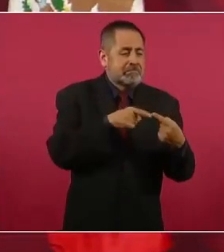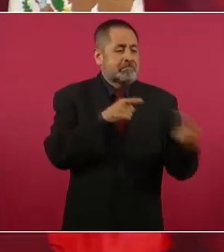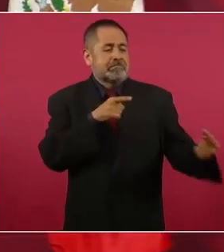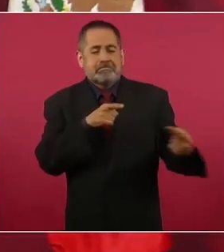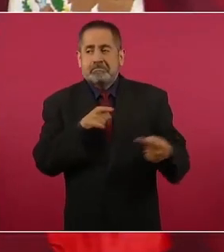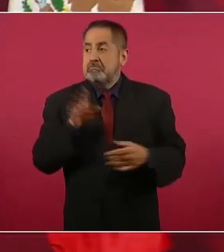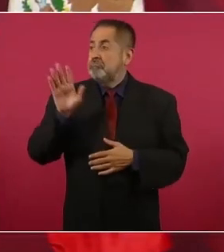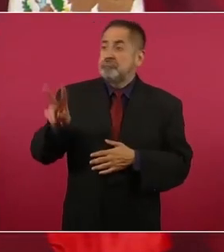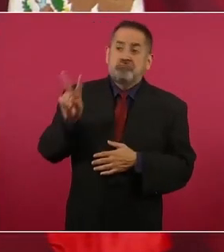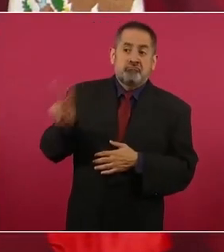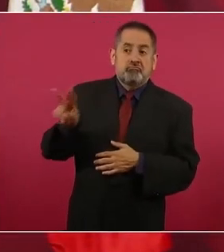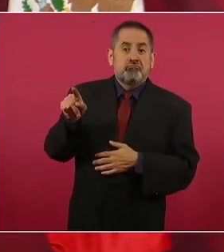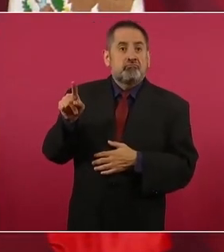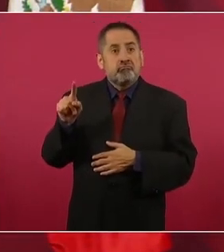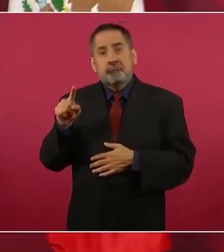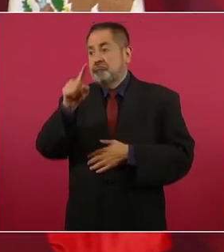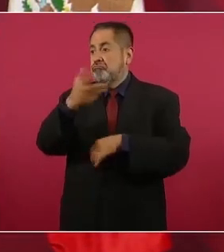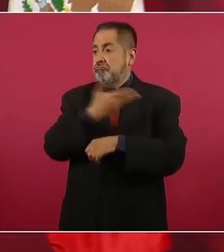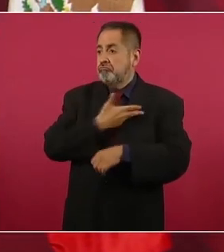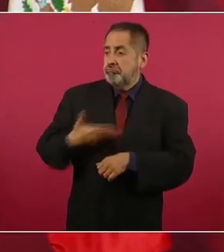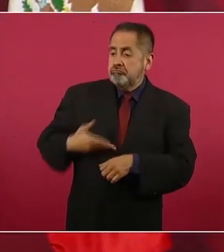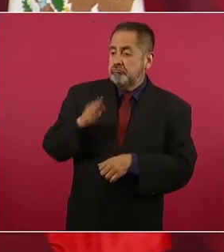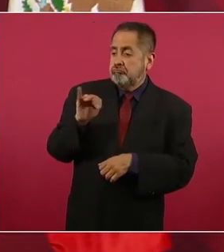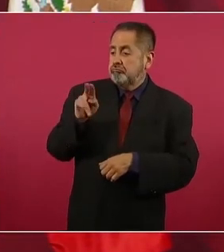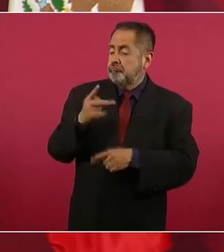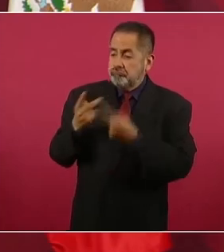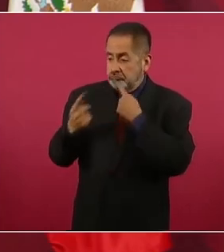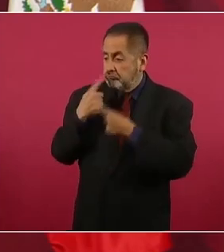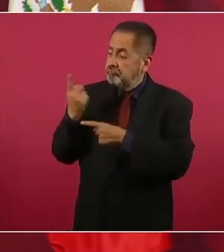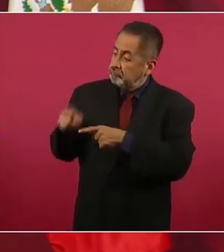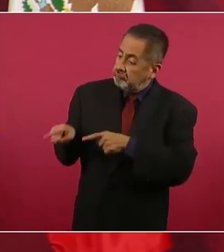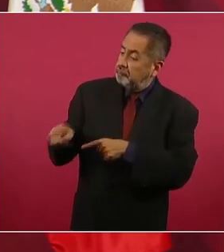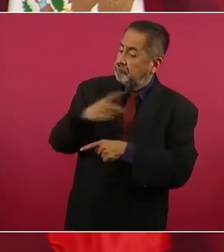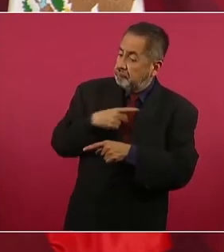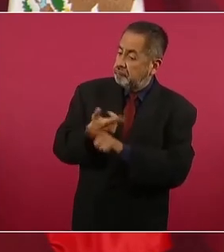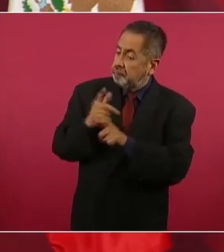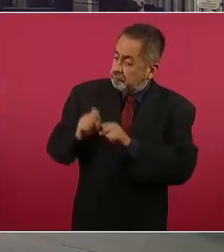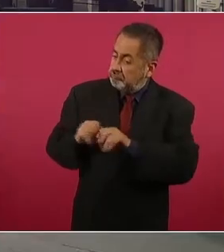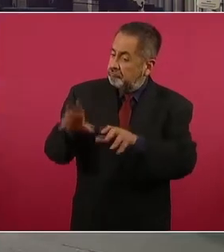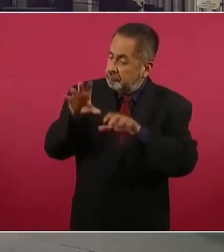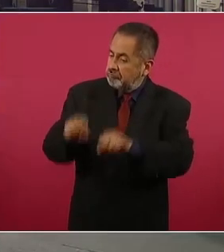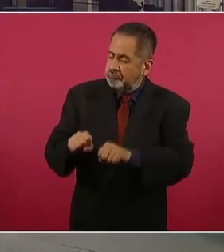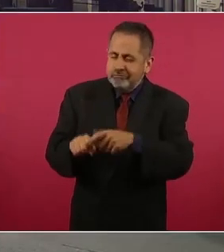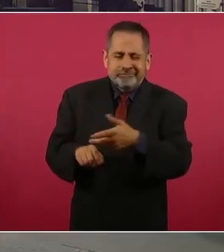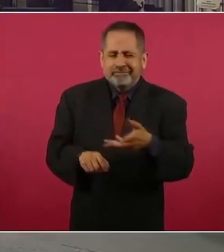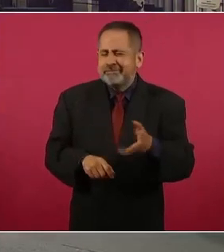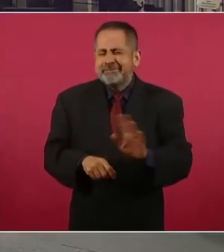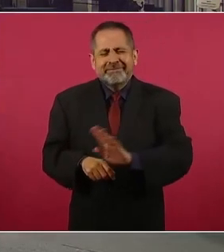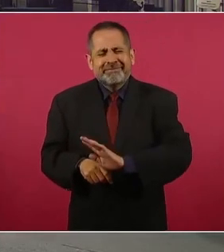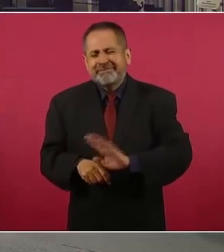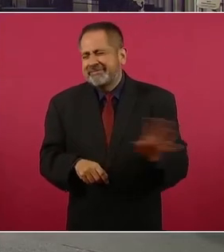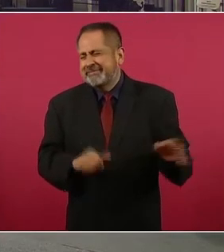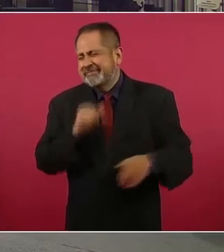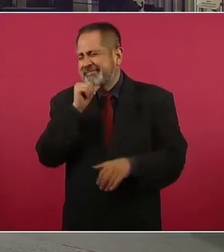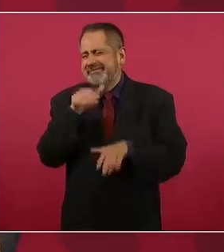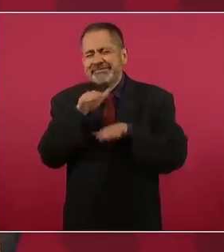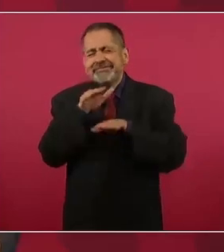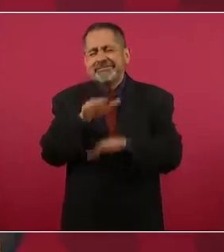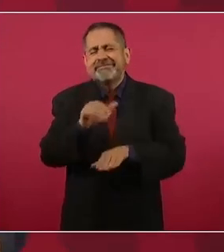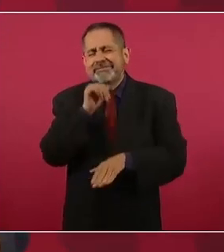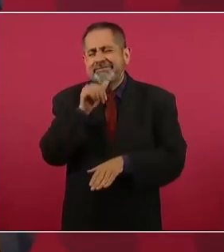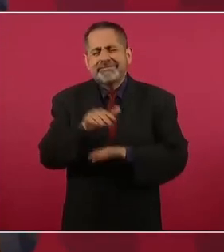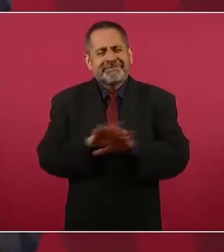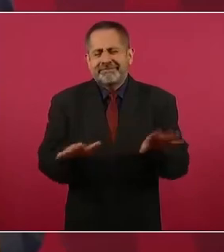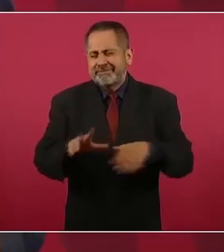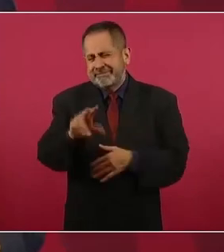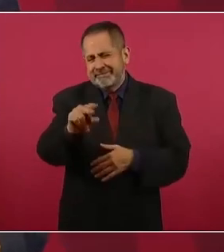adversarios, los conservadores. No, pero que le haya notificado que se nombre. No.